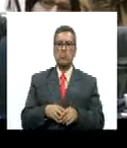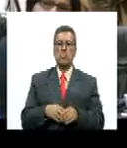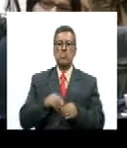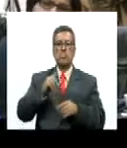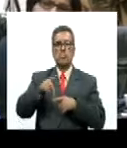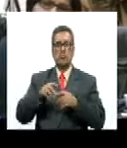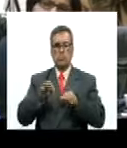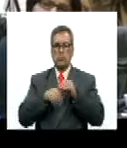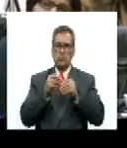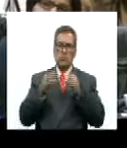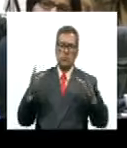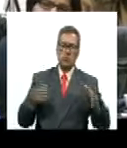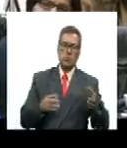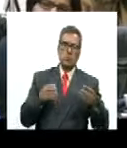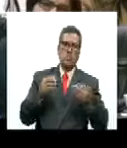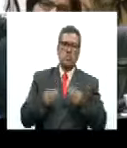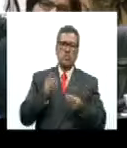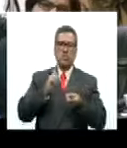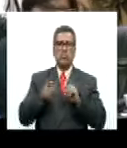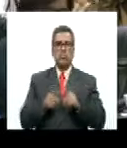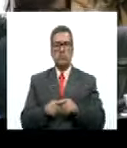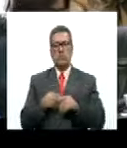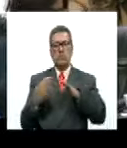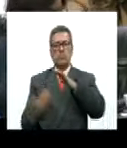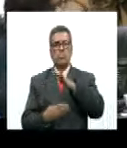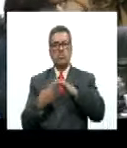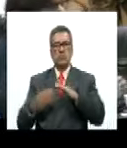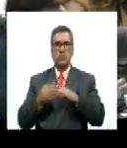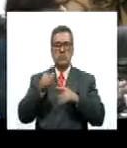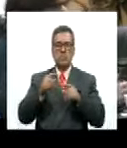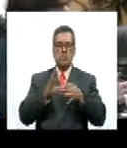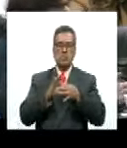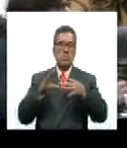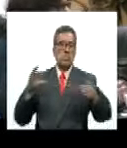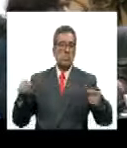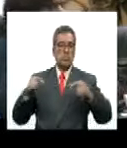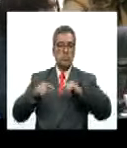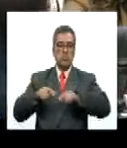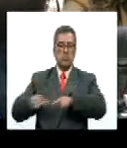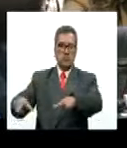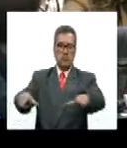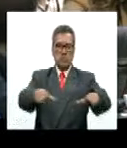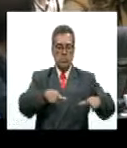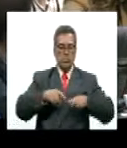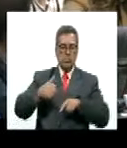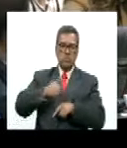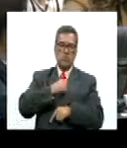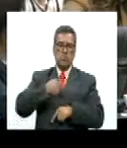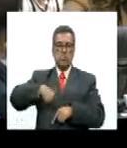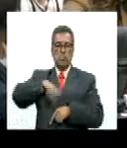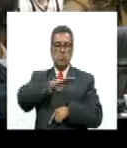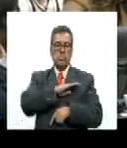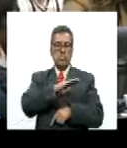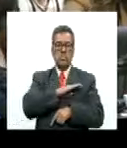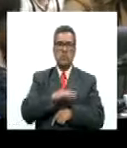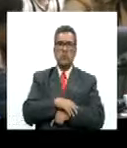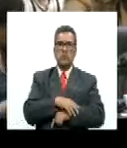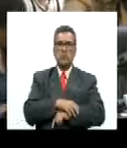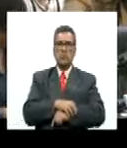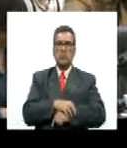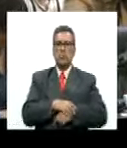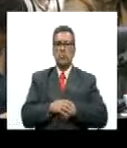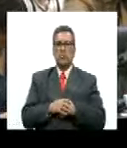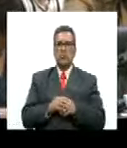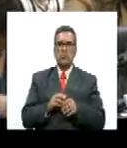mecanismos de solución de controversias sobre una base de independencia y soberanía de nuestro país.